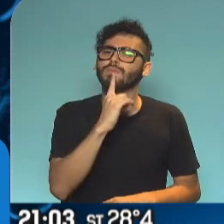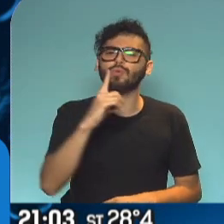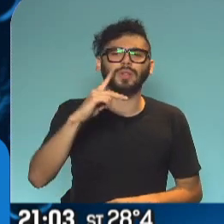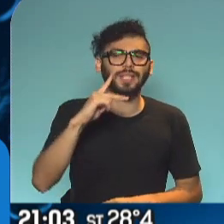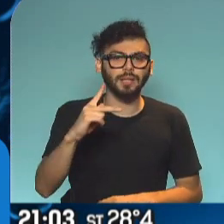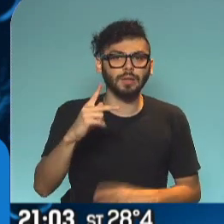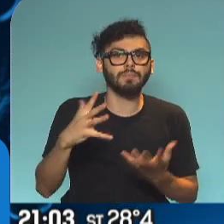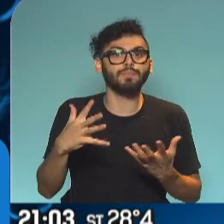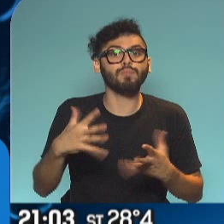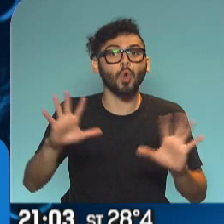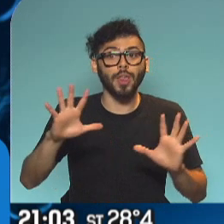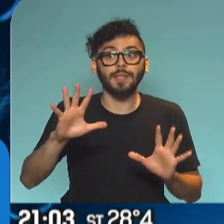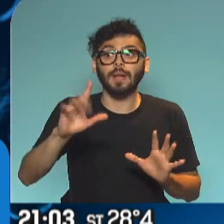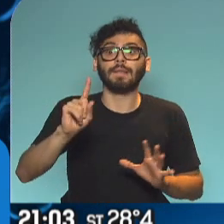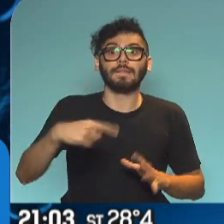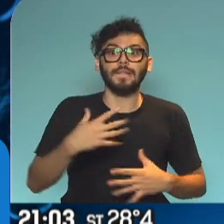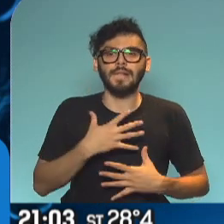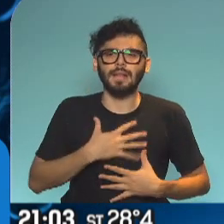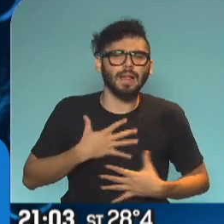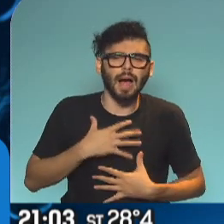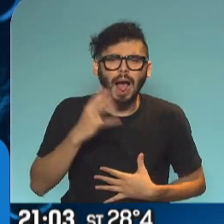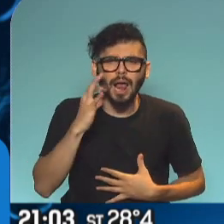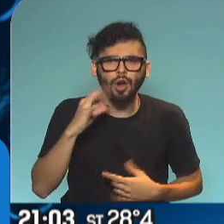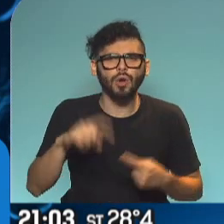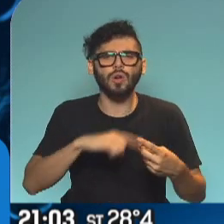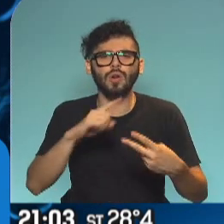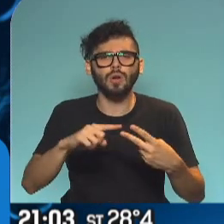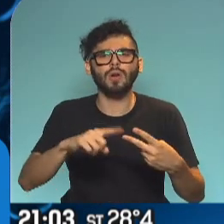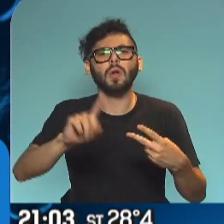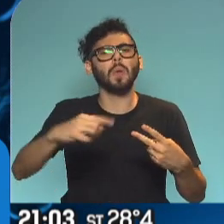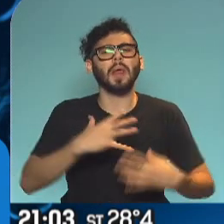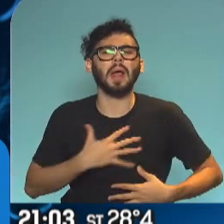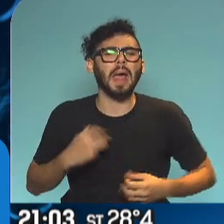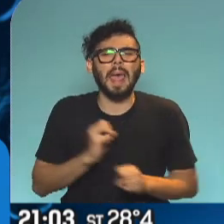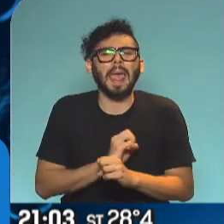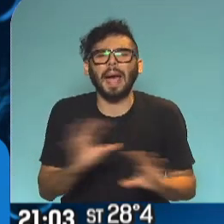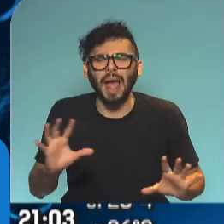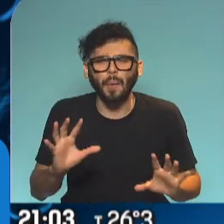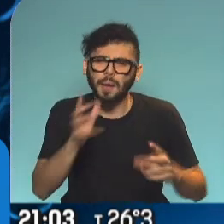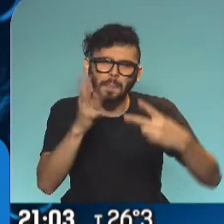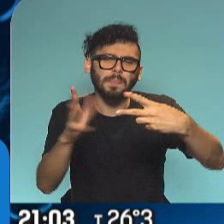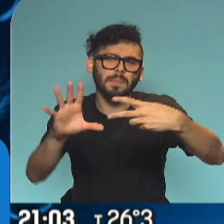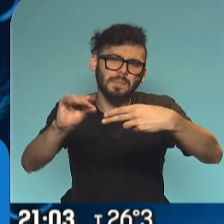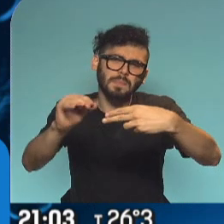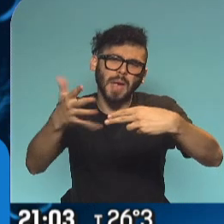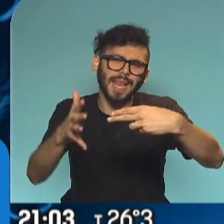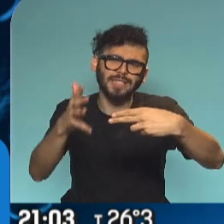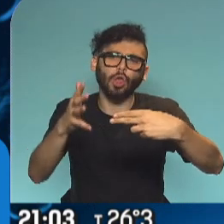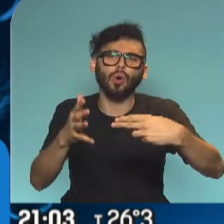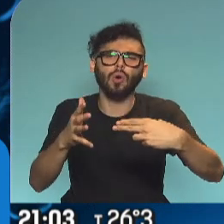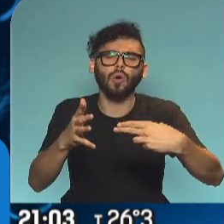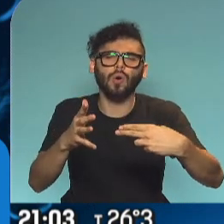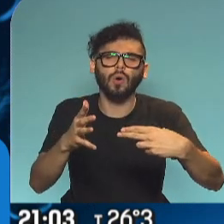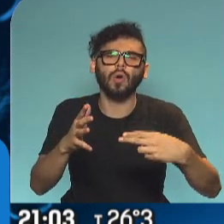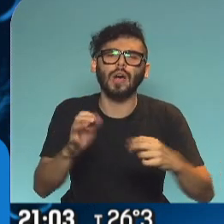provocar efectos adversos? Y por otro, ¿puede provocar efectos adversos graves? Casi dos en una, similares. Sí,